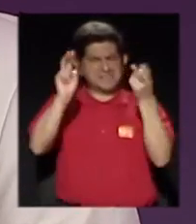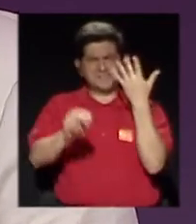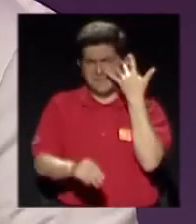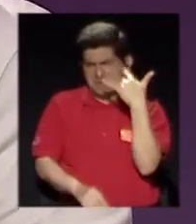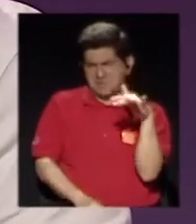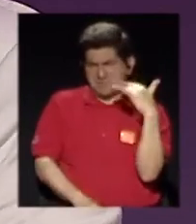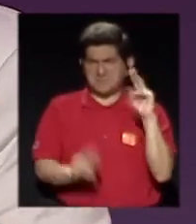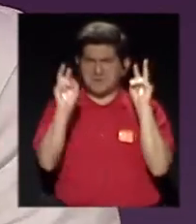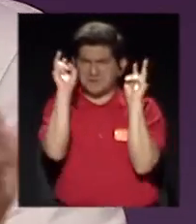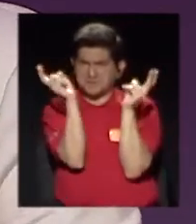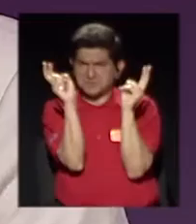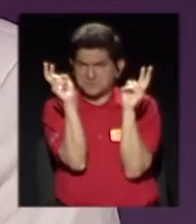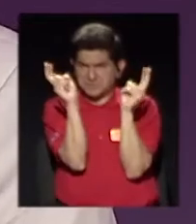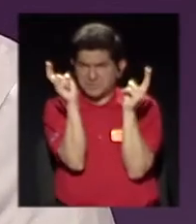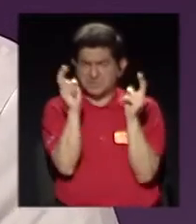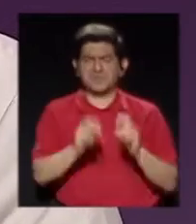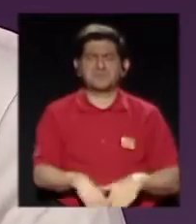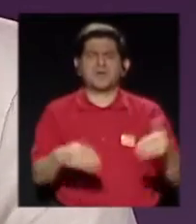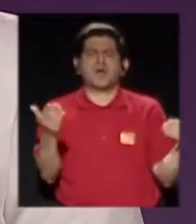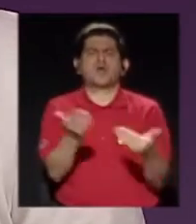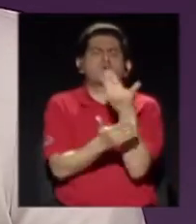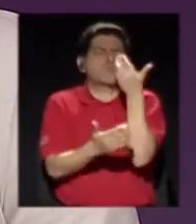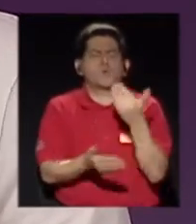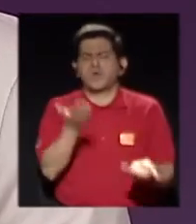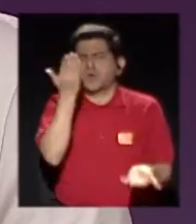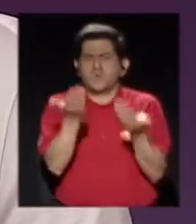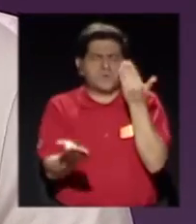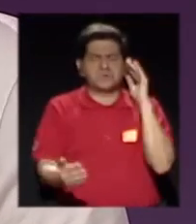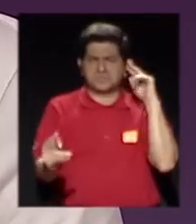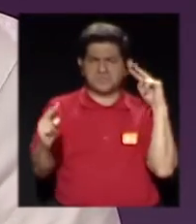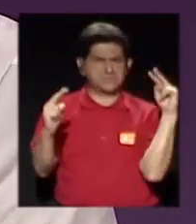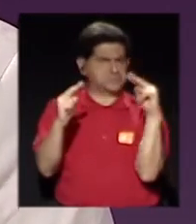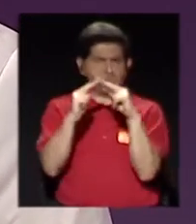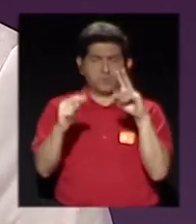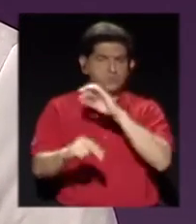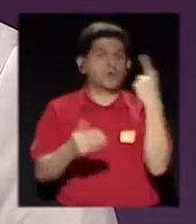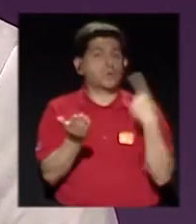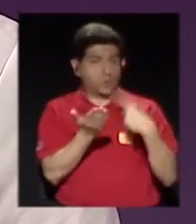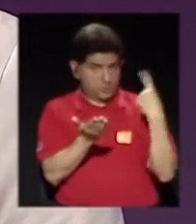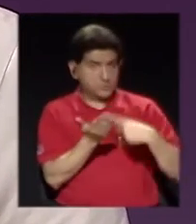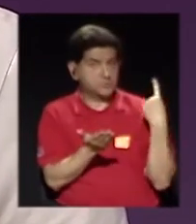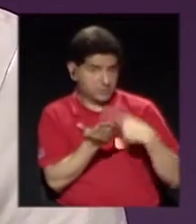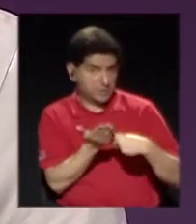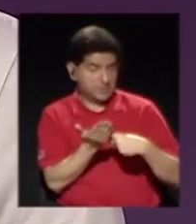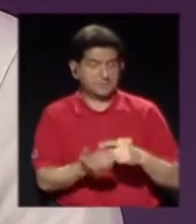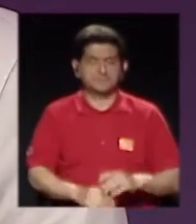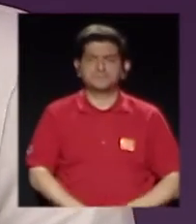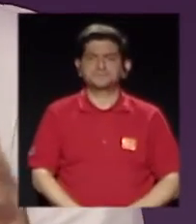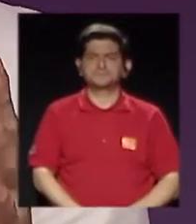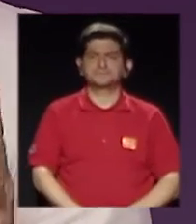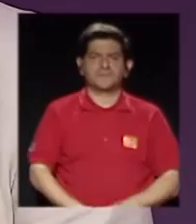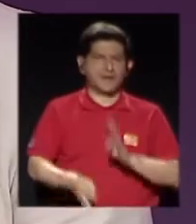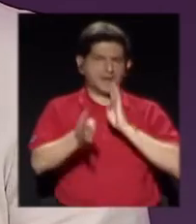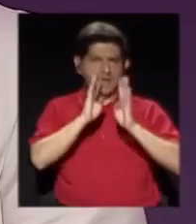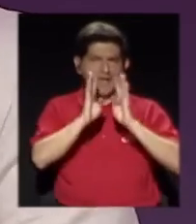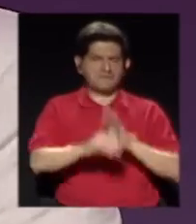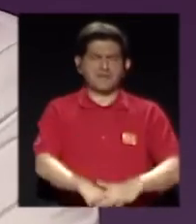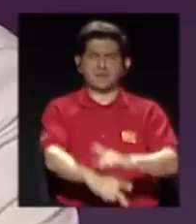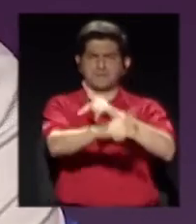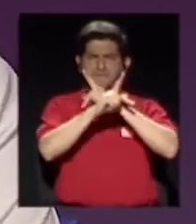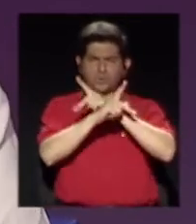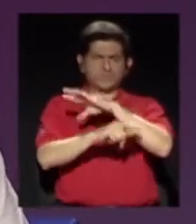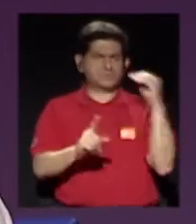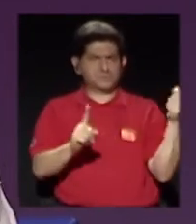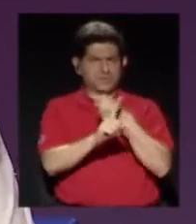tema que se desconoce el tema que puede ser muy polémico hablemos entonces de refugio y